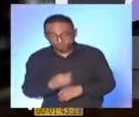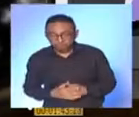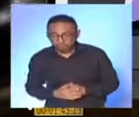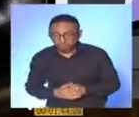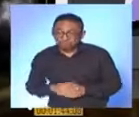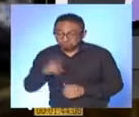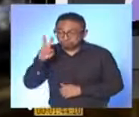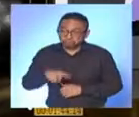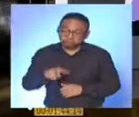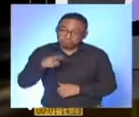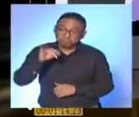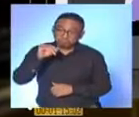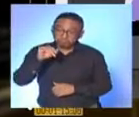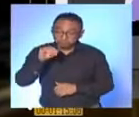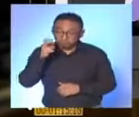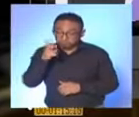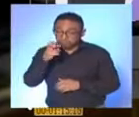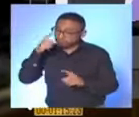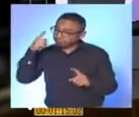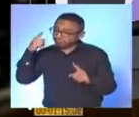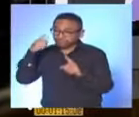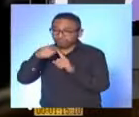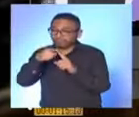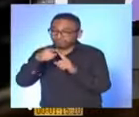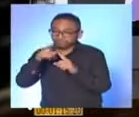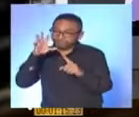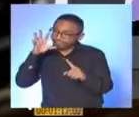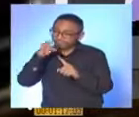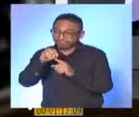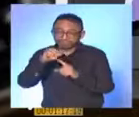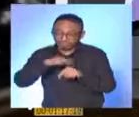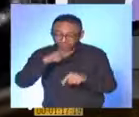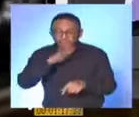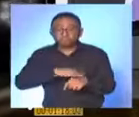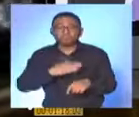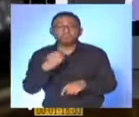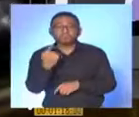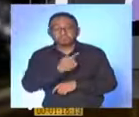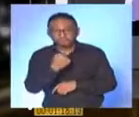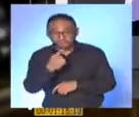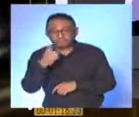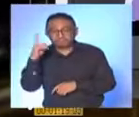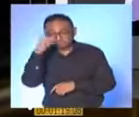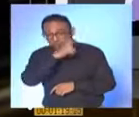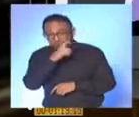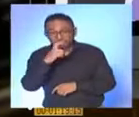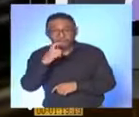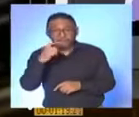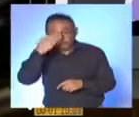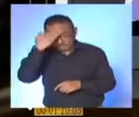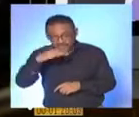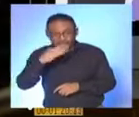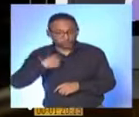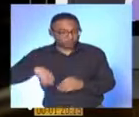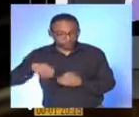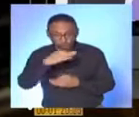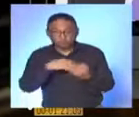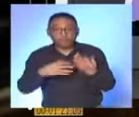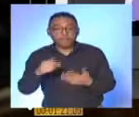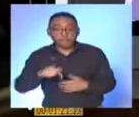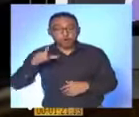Sin duda es un reto porque, como todos sabemos o como hemos observado, el gobierno del Estado de